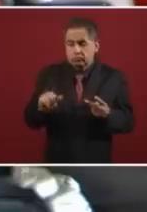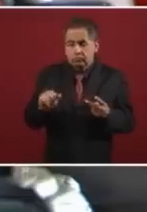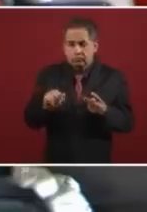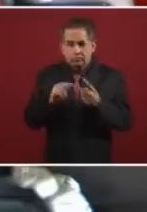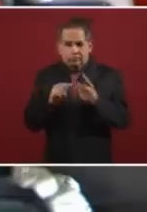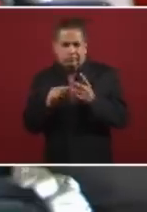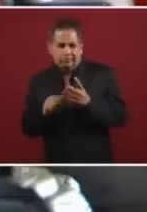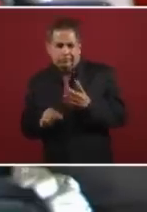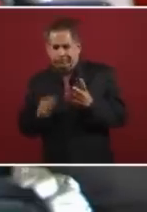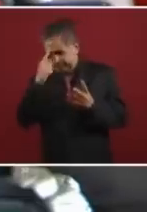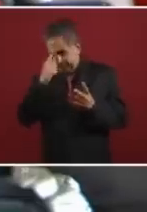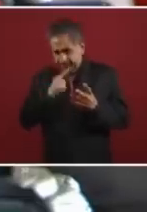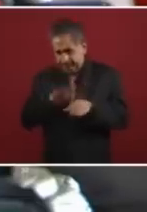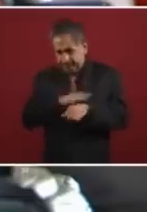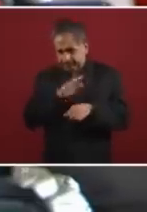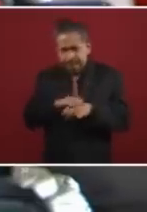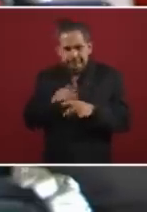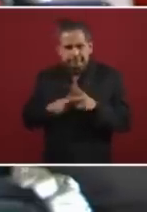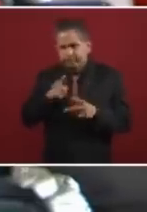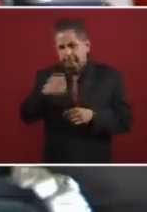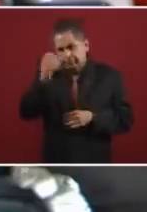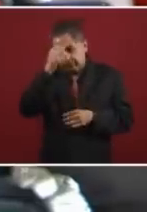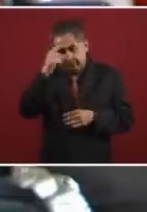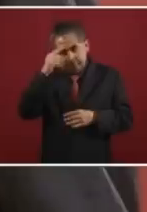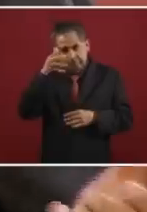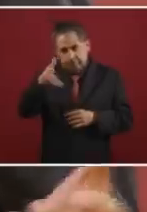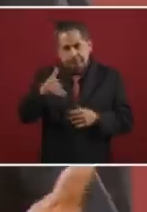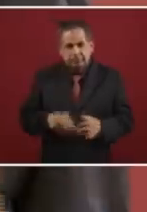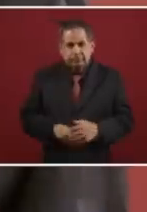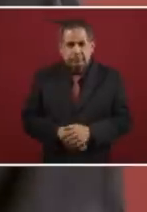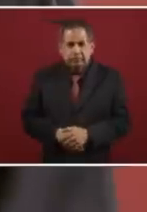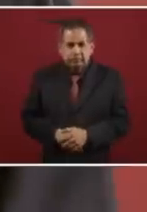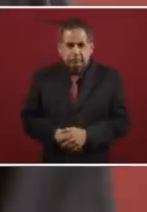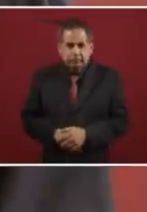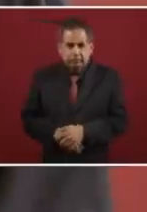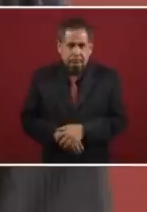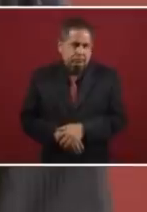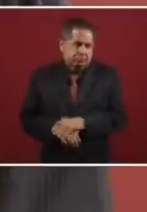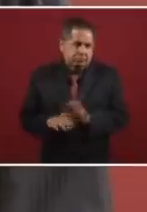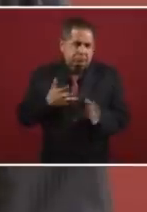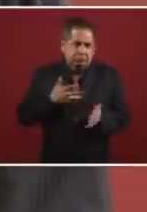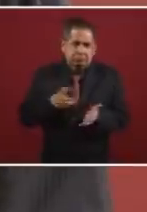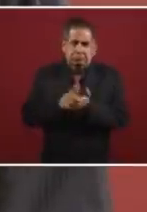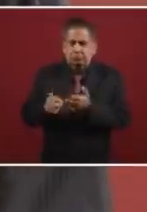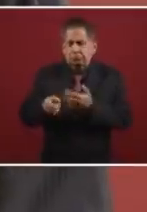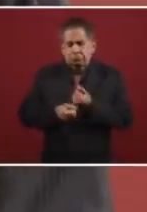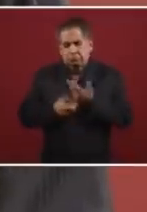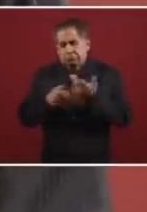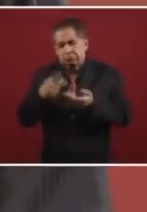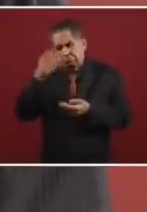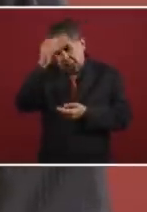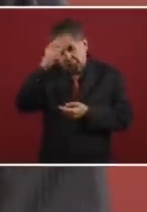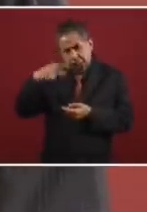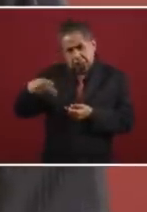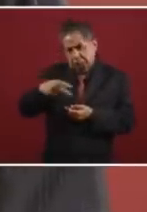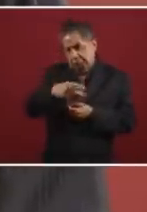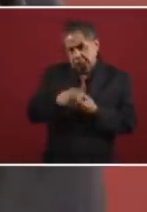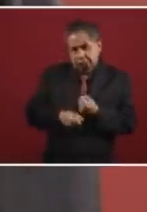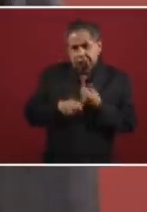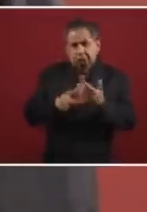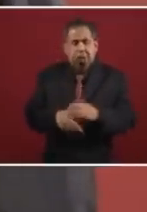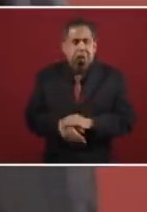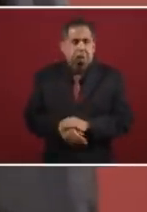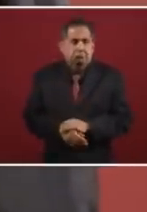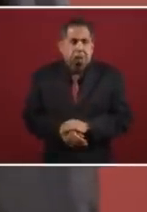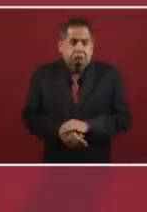algunos de los perfiles que había mencionado qué opina usted test porque tiene todo su derecho de manifestarse este además